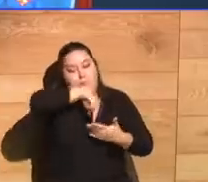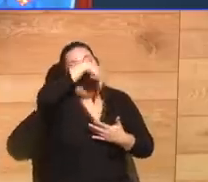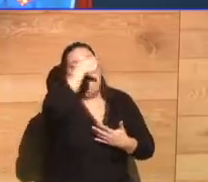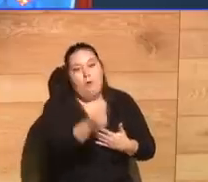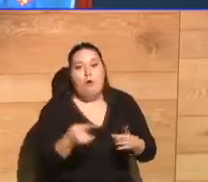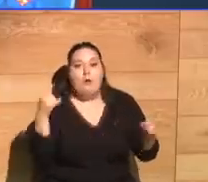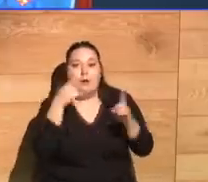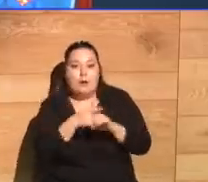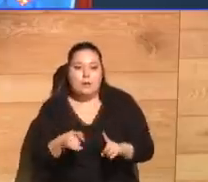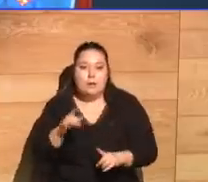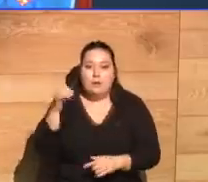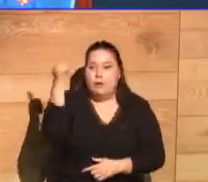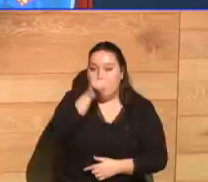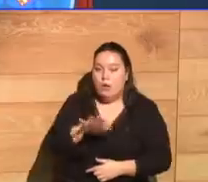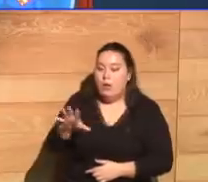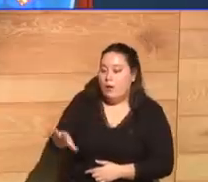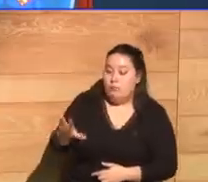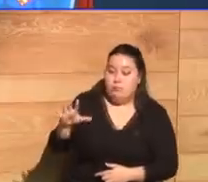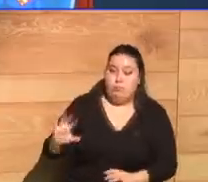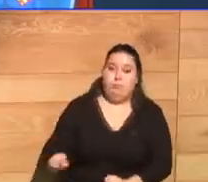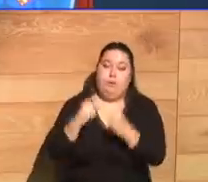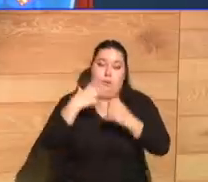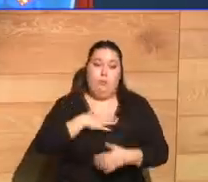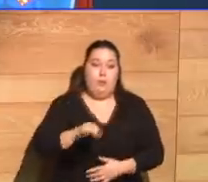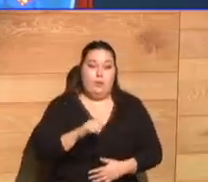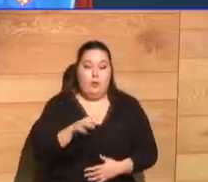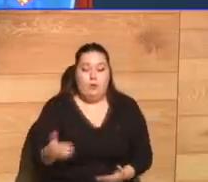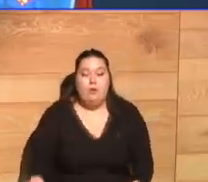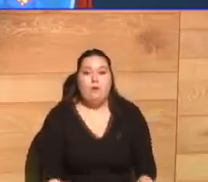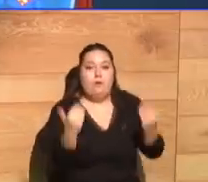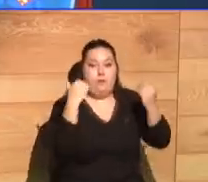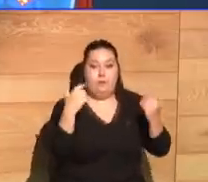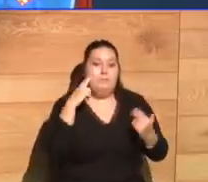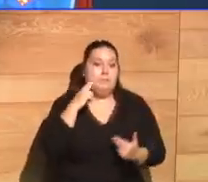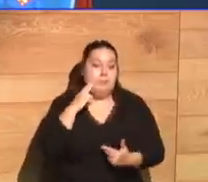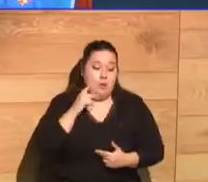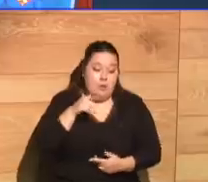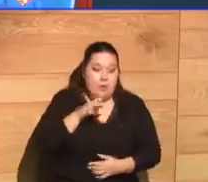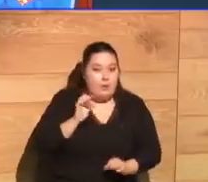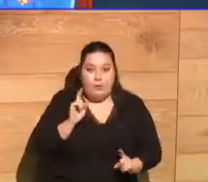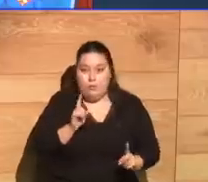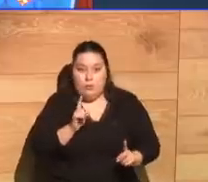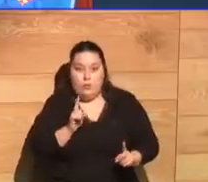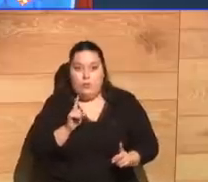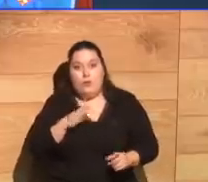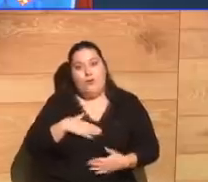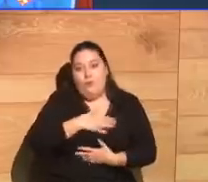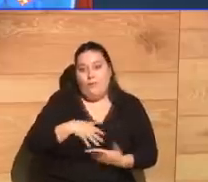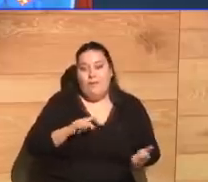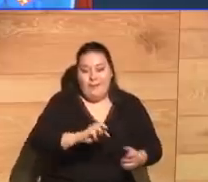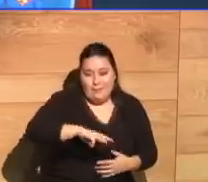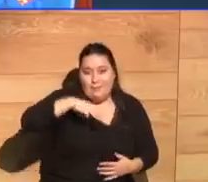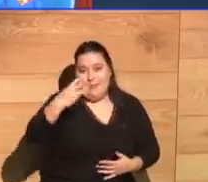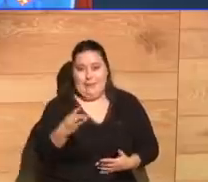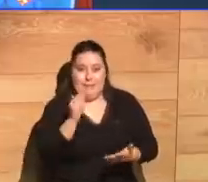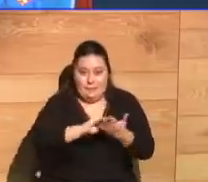él la pueda rescatar. La música de Williams cambia, pero cuando la vuelve a levantar, en lugar de generar miedo en ella, lo que genera es triple confianza en él